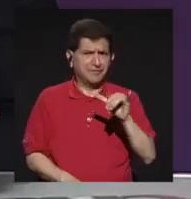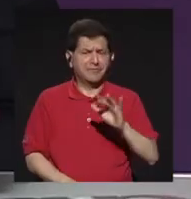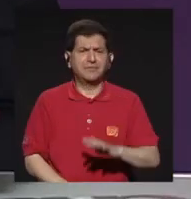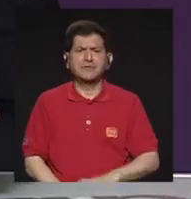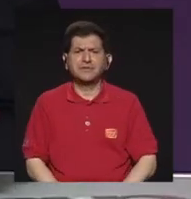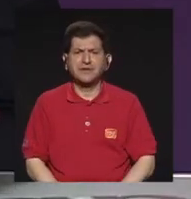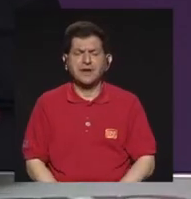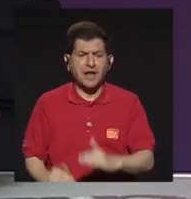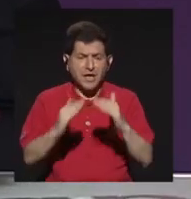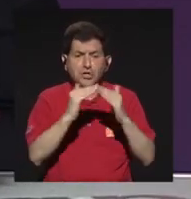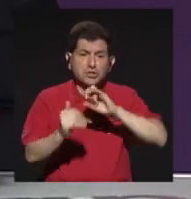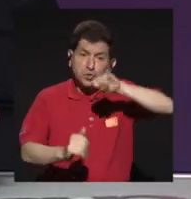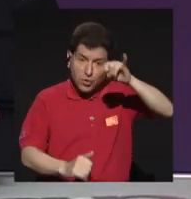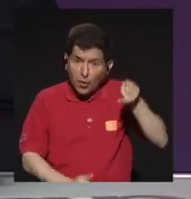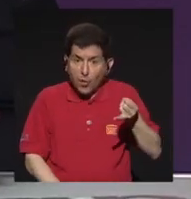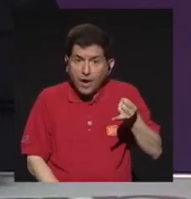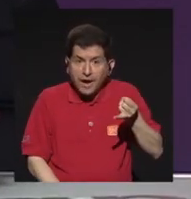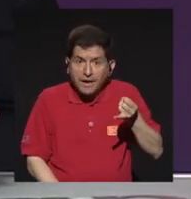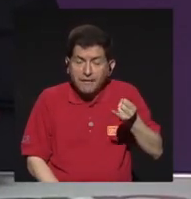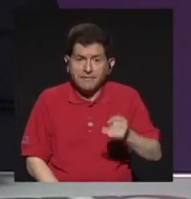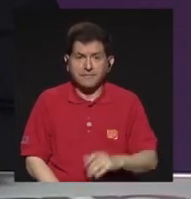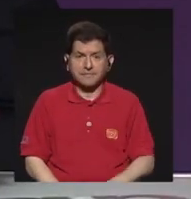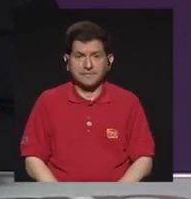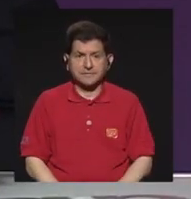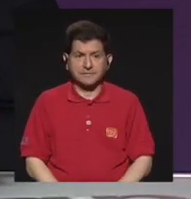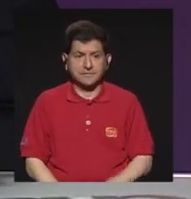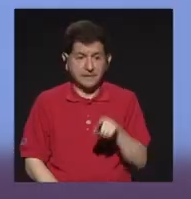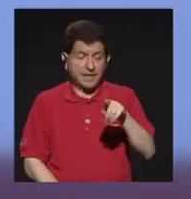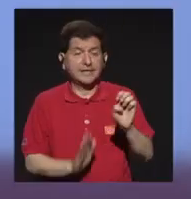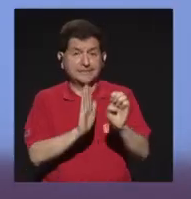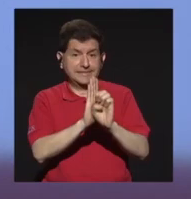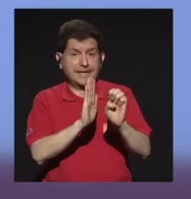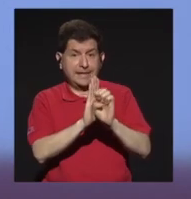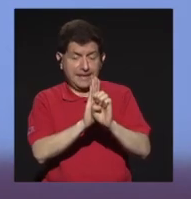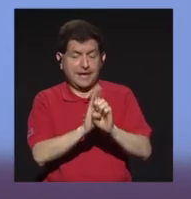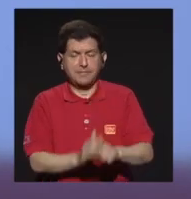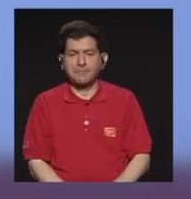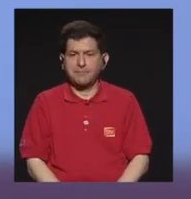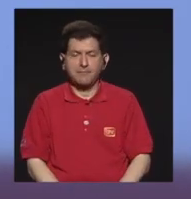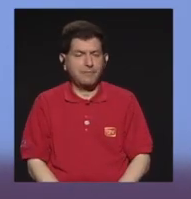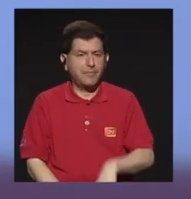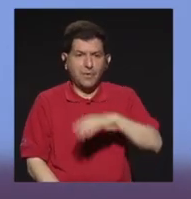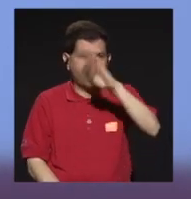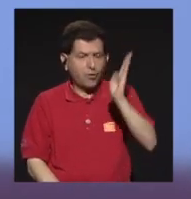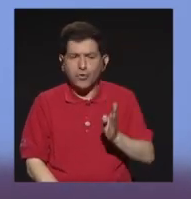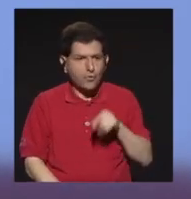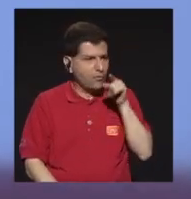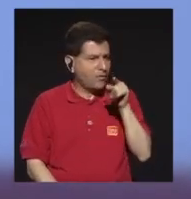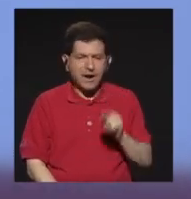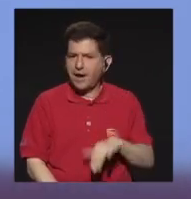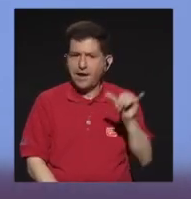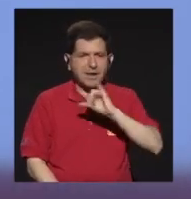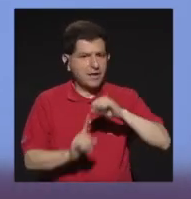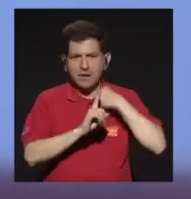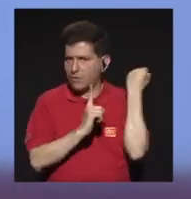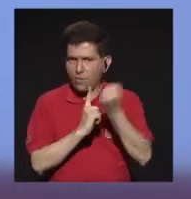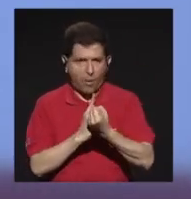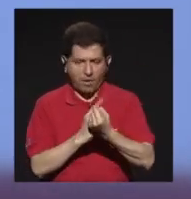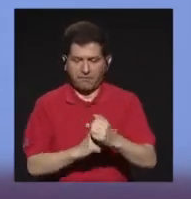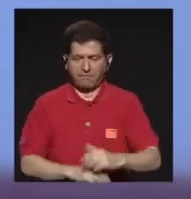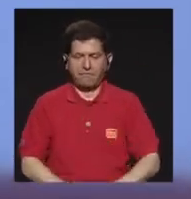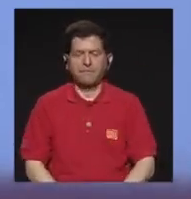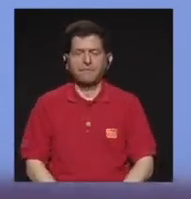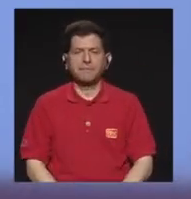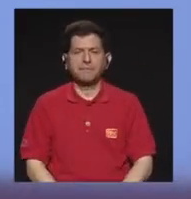ciudad juárez es un un ejemplo de donde no deberíamos llegar si de hecho